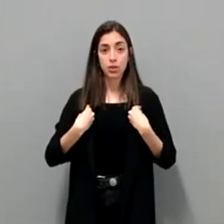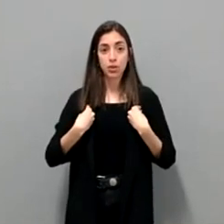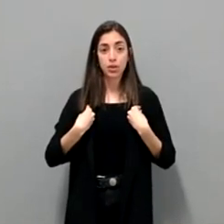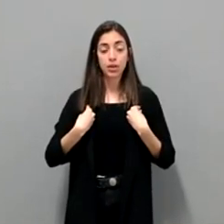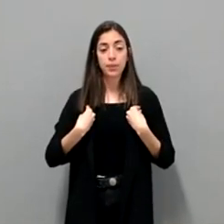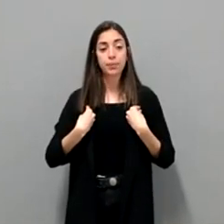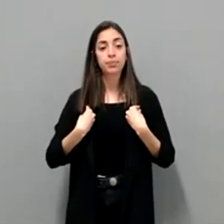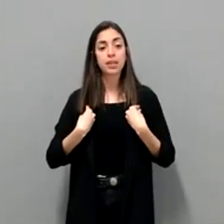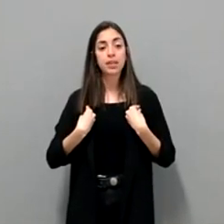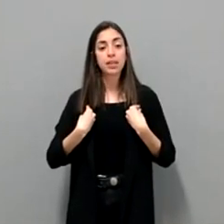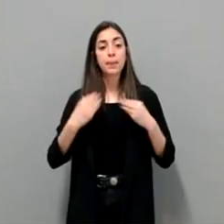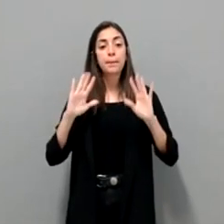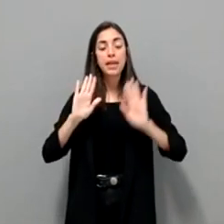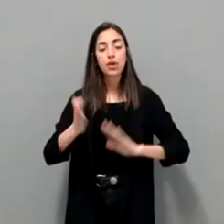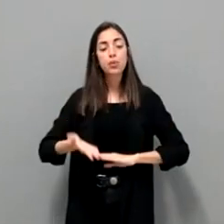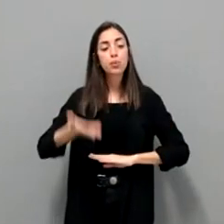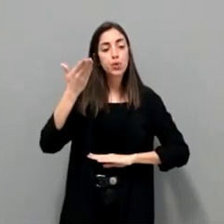que esa solución